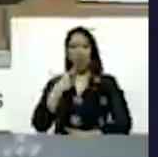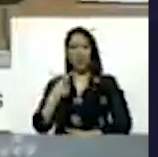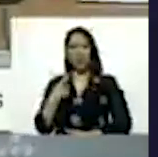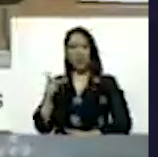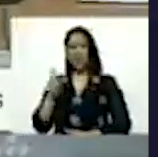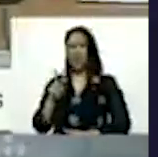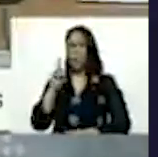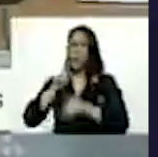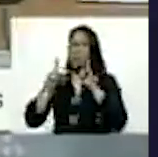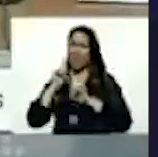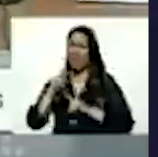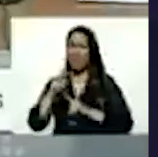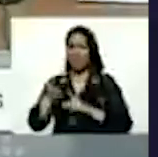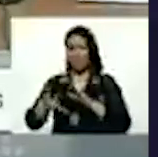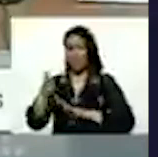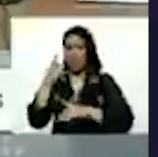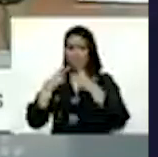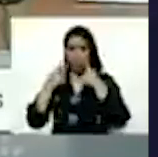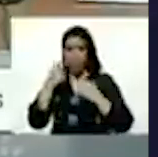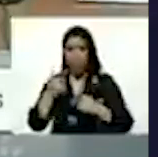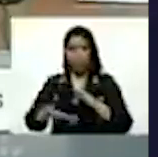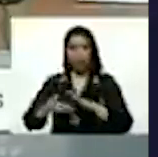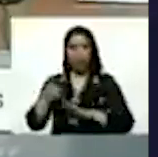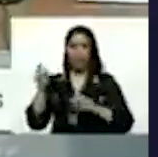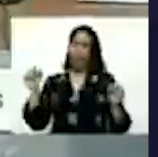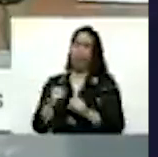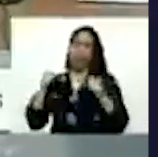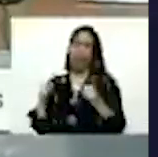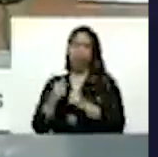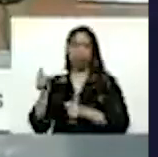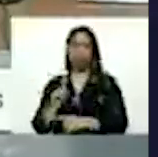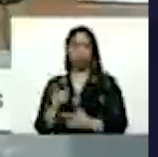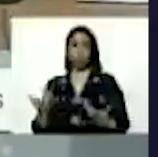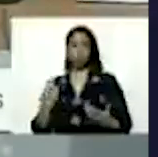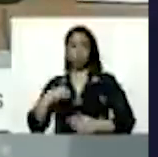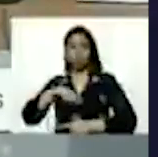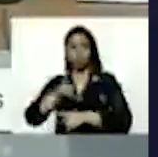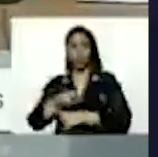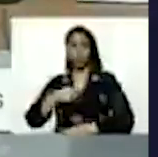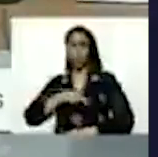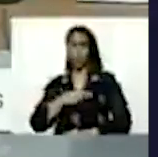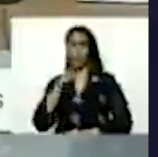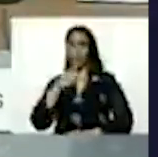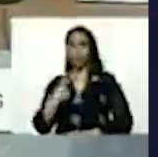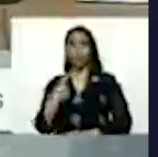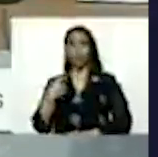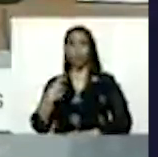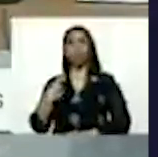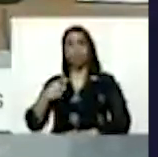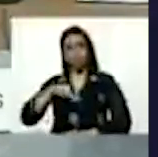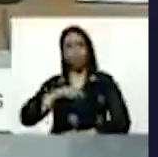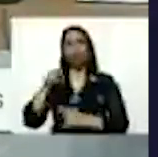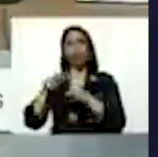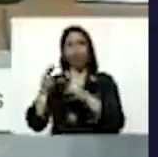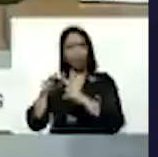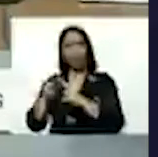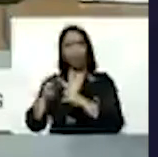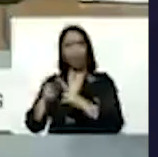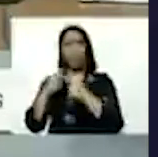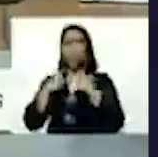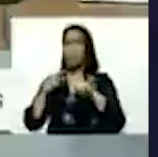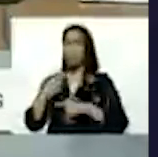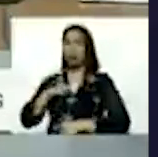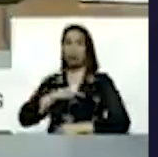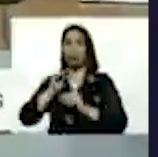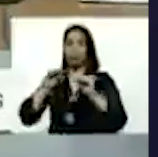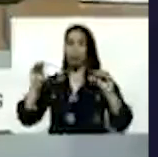ellos, salimos a lloriquear, salimos a patalear, ¿no? Lo primero que salimos fue a decir, reconocemos la derrota, llamamos